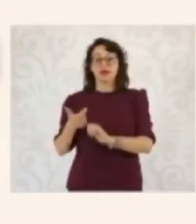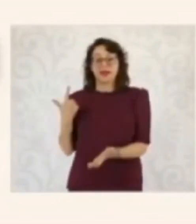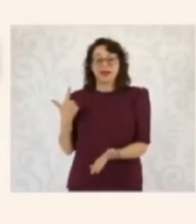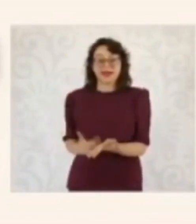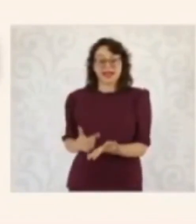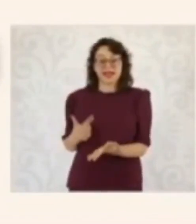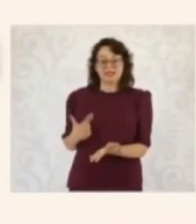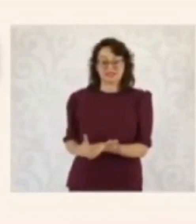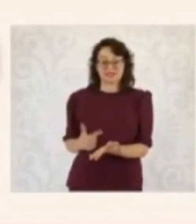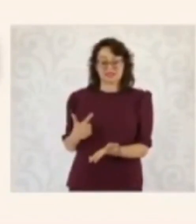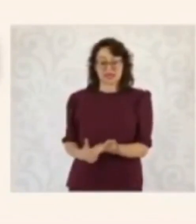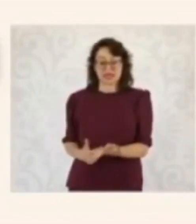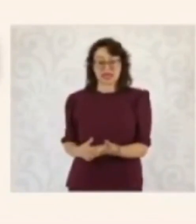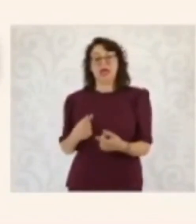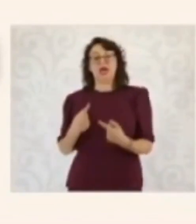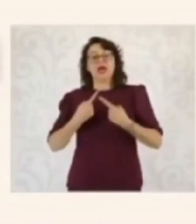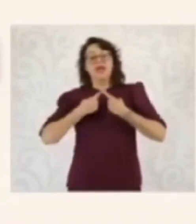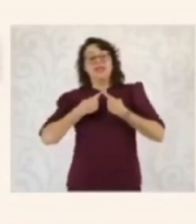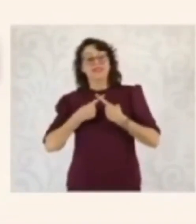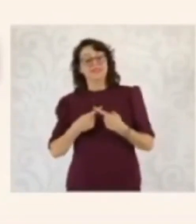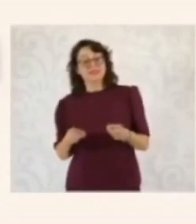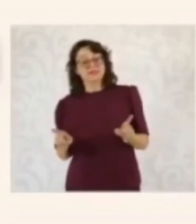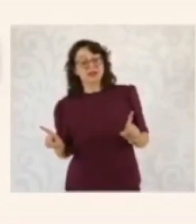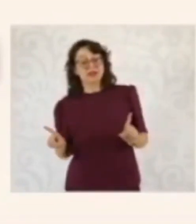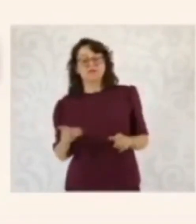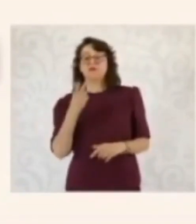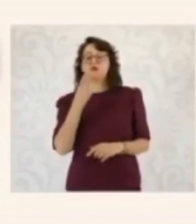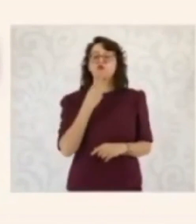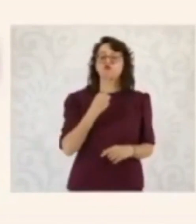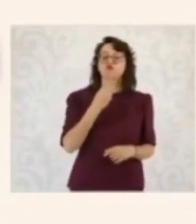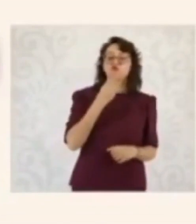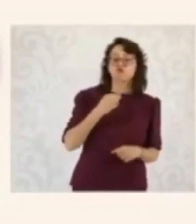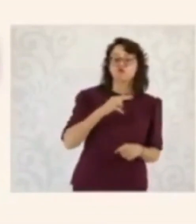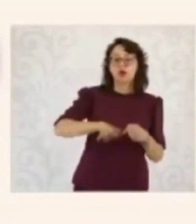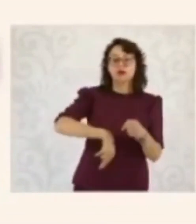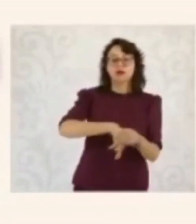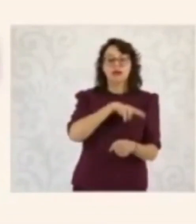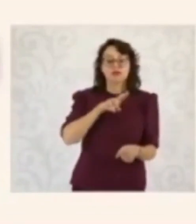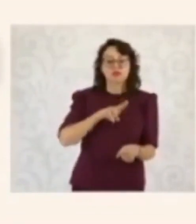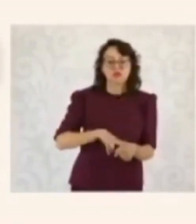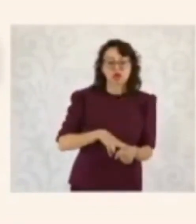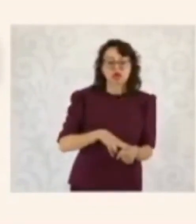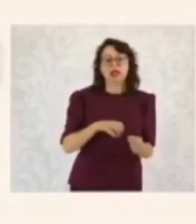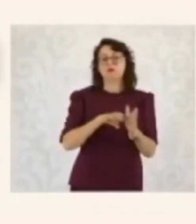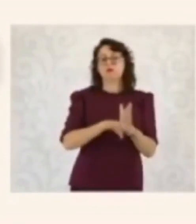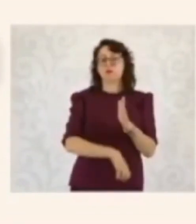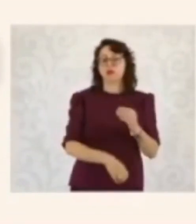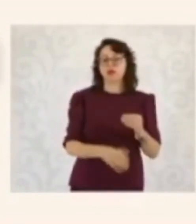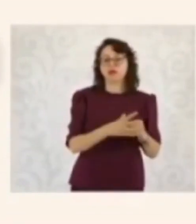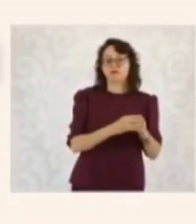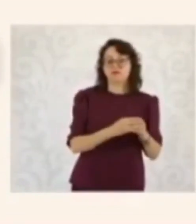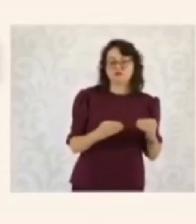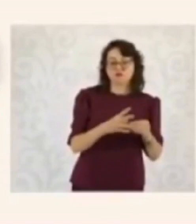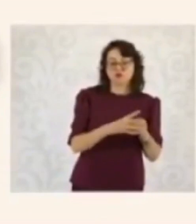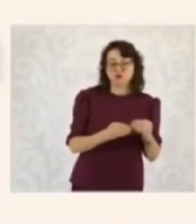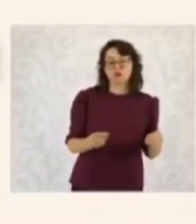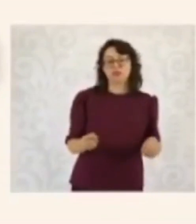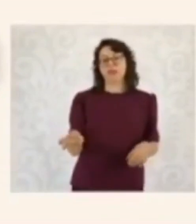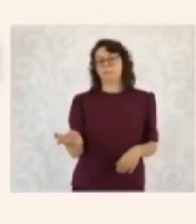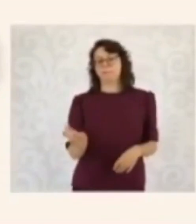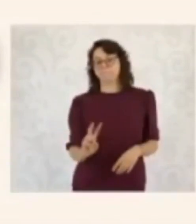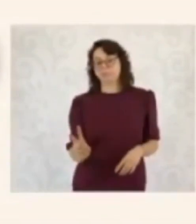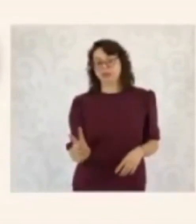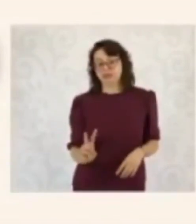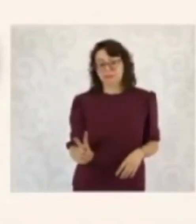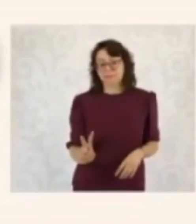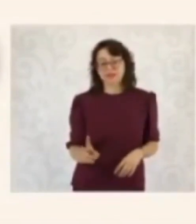Es muy distinto cuando el azúcar se da con otros nutrientes, por ejemplo, frutas y vitaminas, en